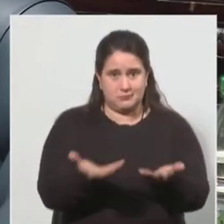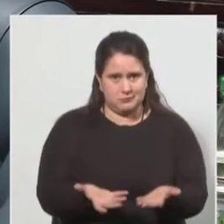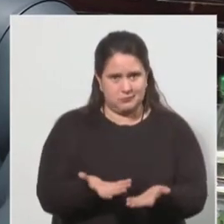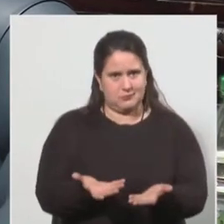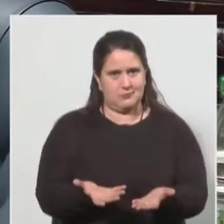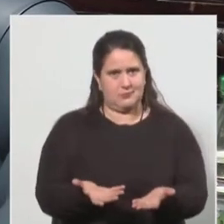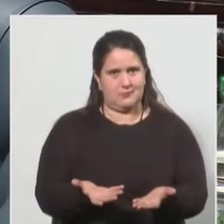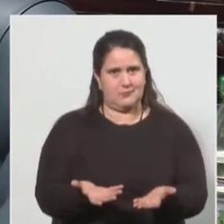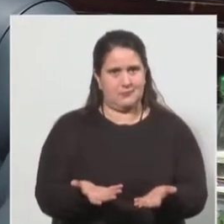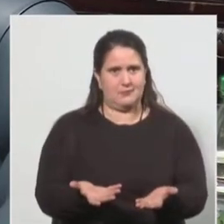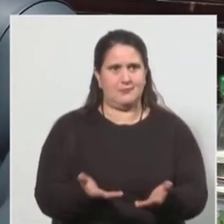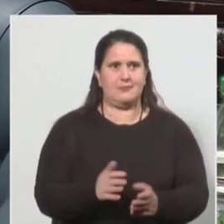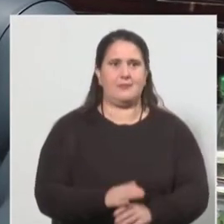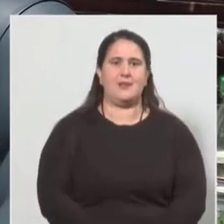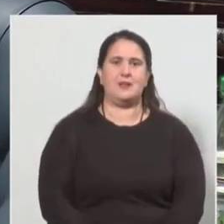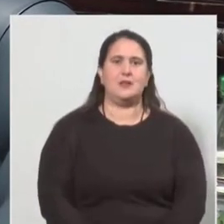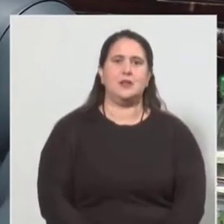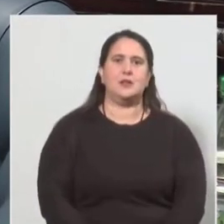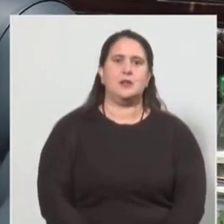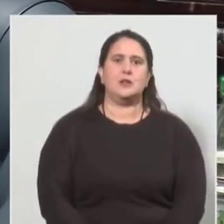pantalla.